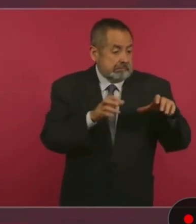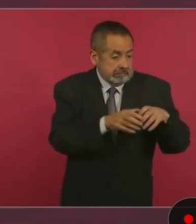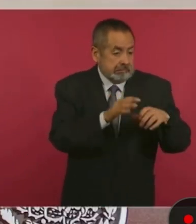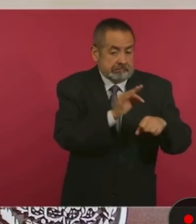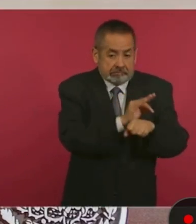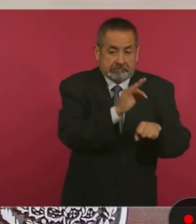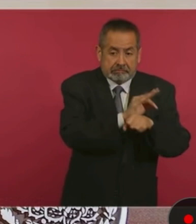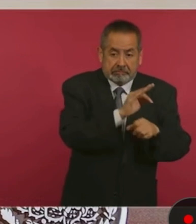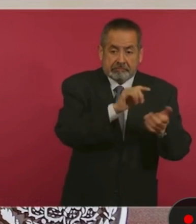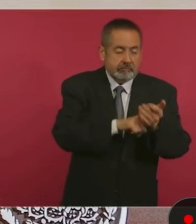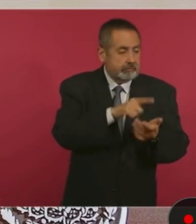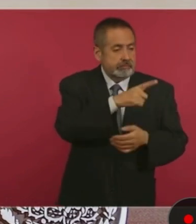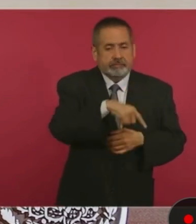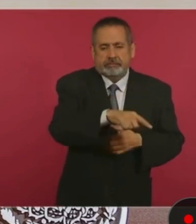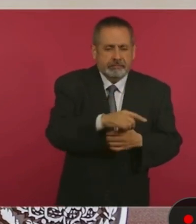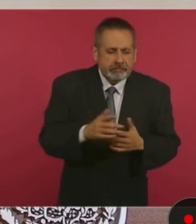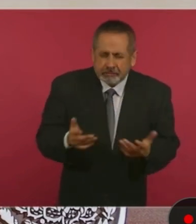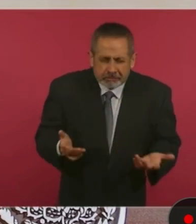a los